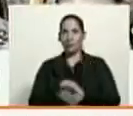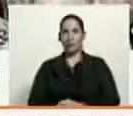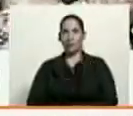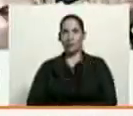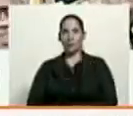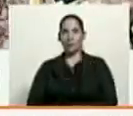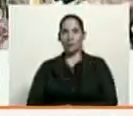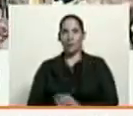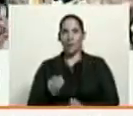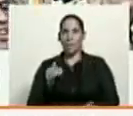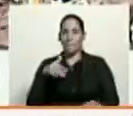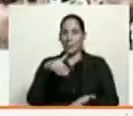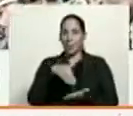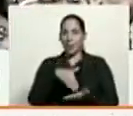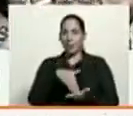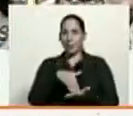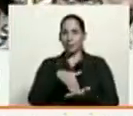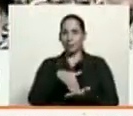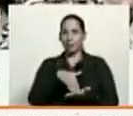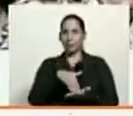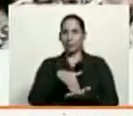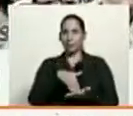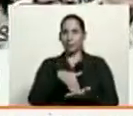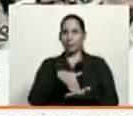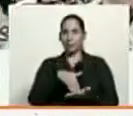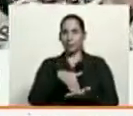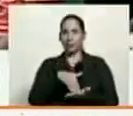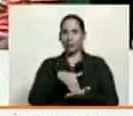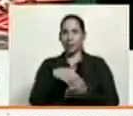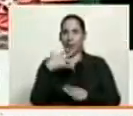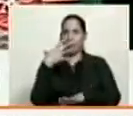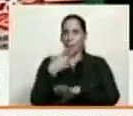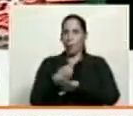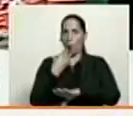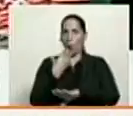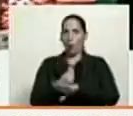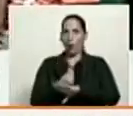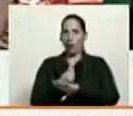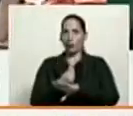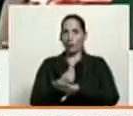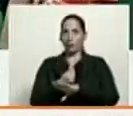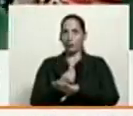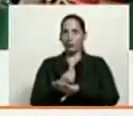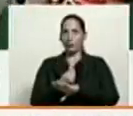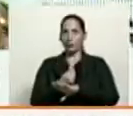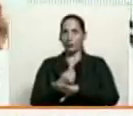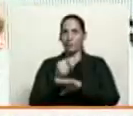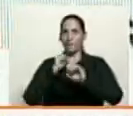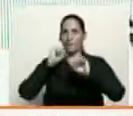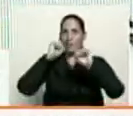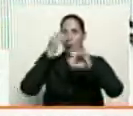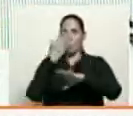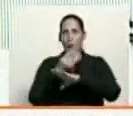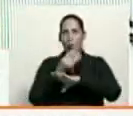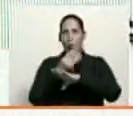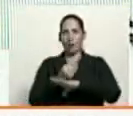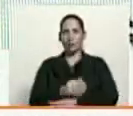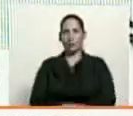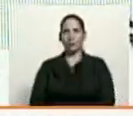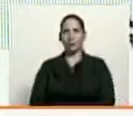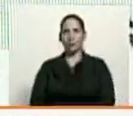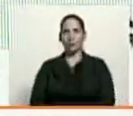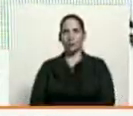de Miranda, de Monagas, que viva Monagas,